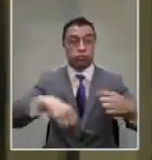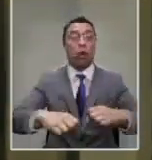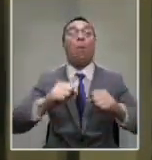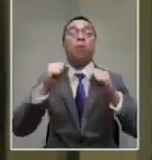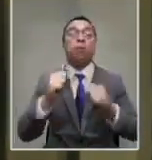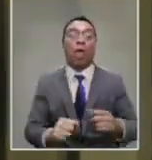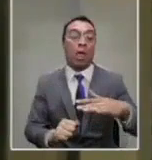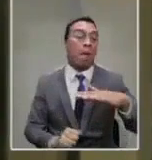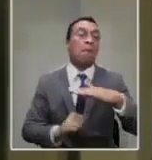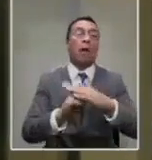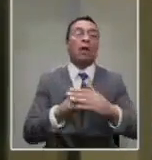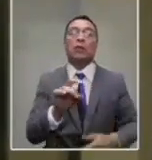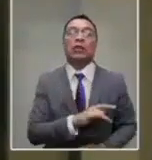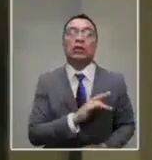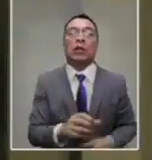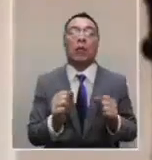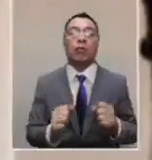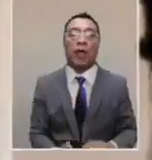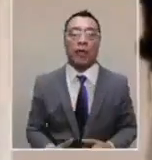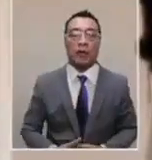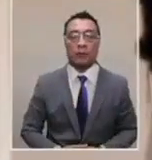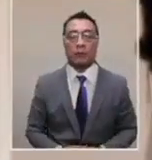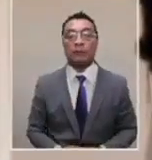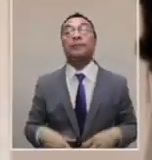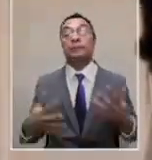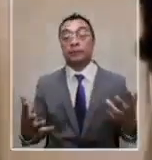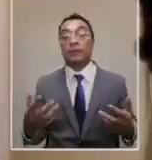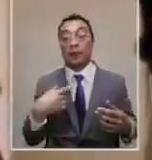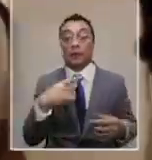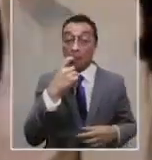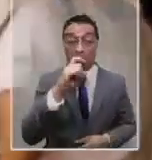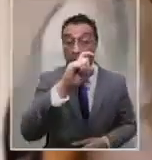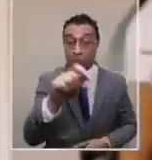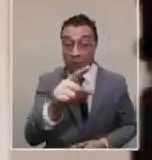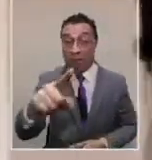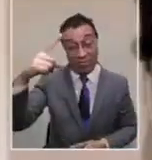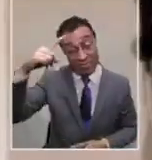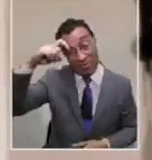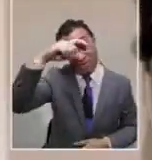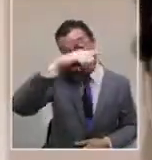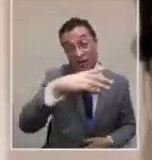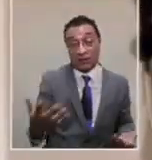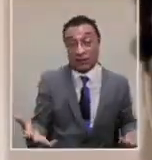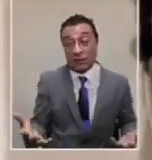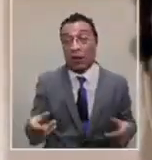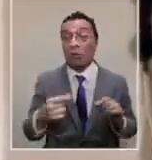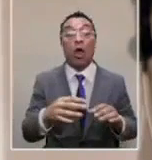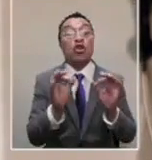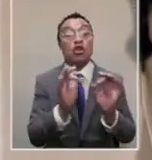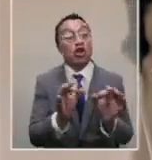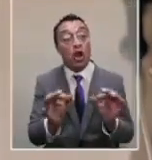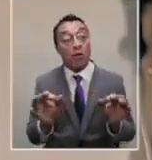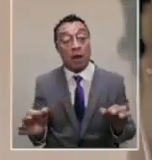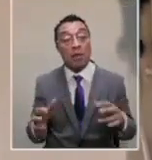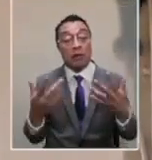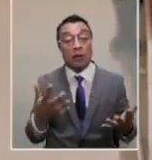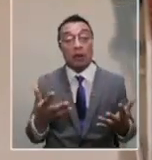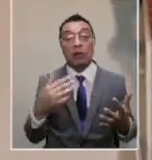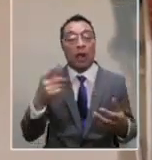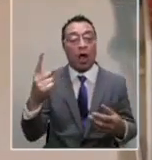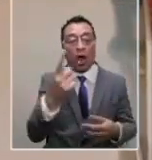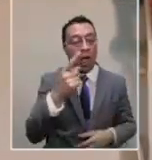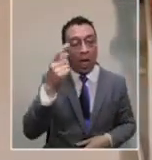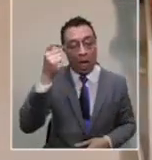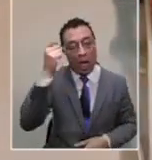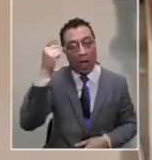de albergar Chile concretamente? Ya, la pregunta es compleja, diría yo, porque normalmente